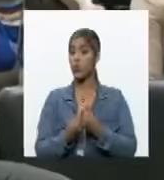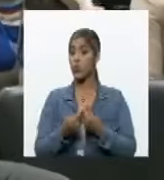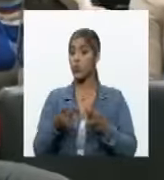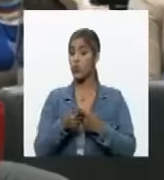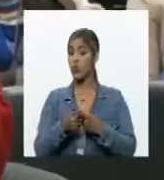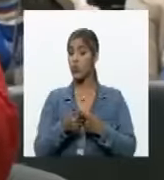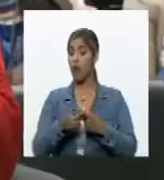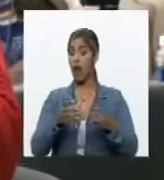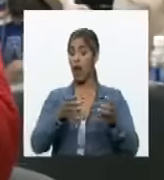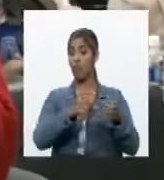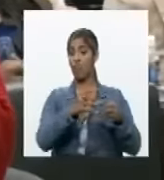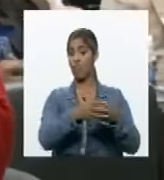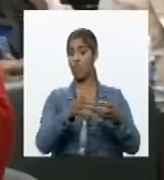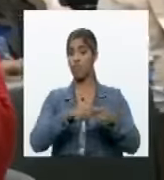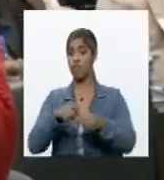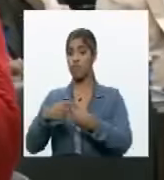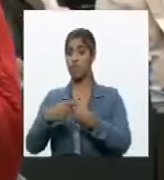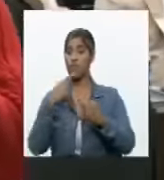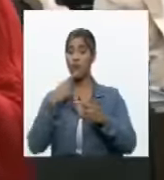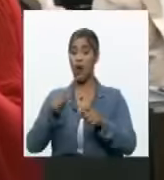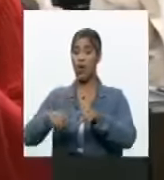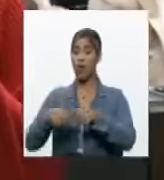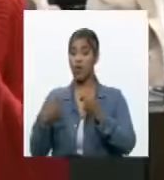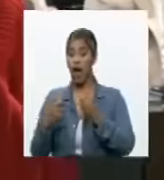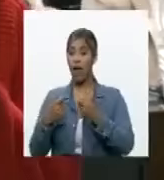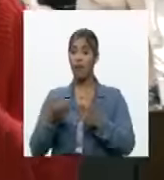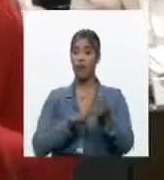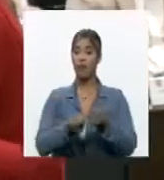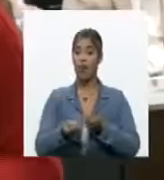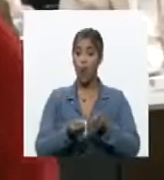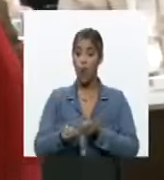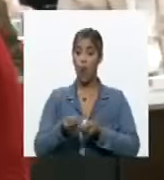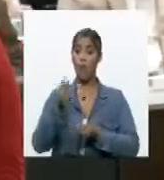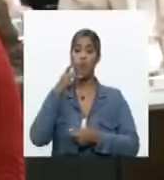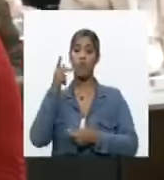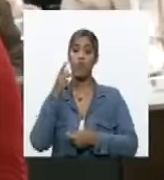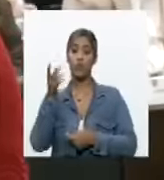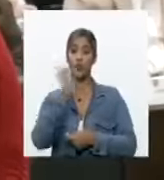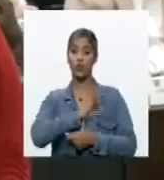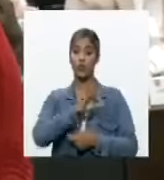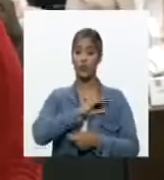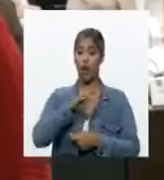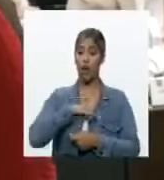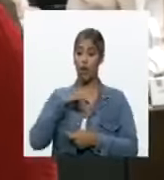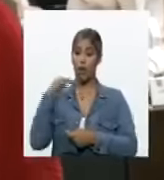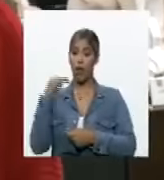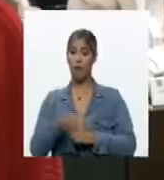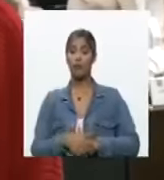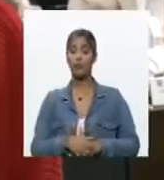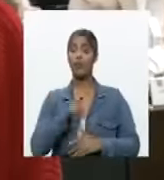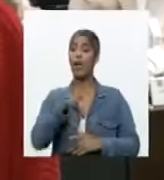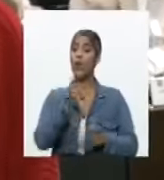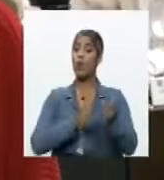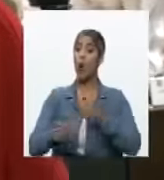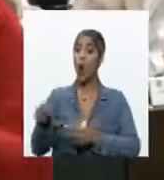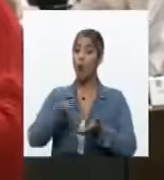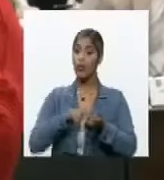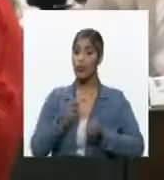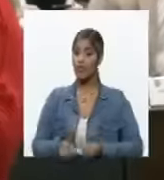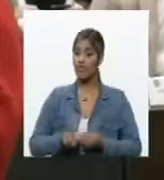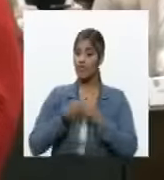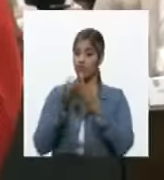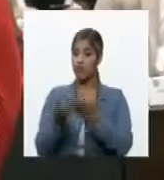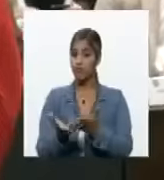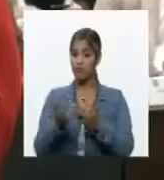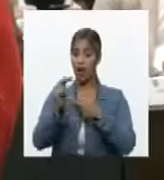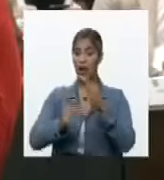ataque permanente dirigido a desestabilizarnos en lo económico, en lo político, en lo moral y en lo social. Ellos buscaban una vez más enviar un mensaje